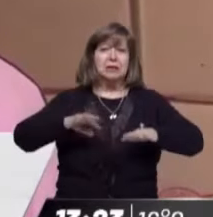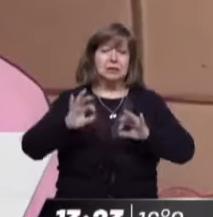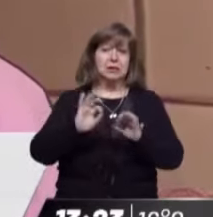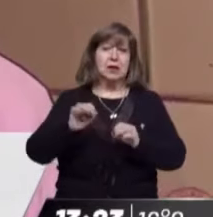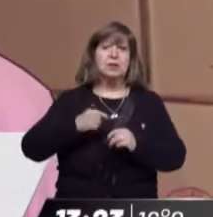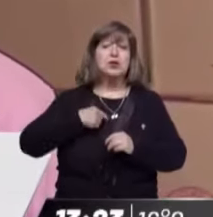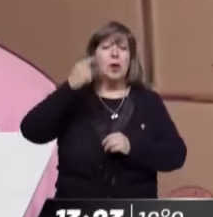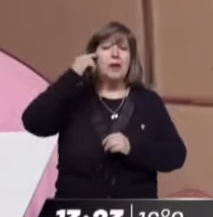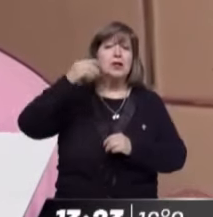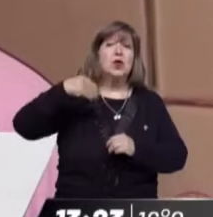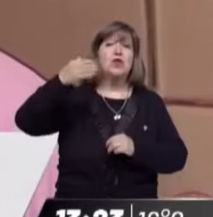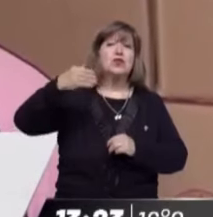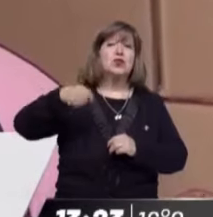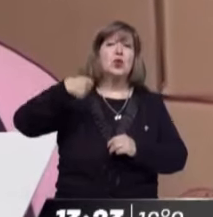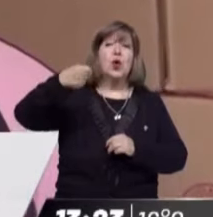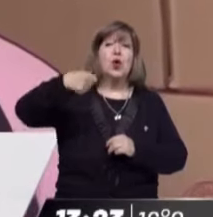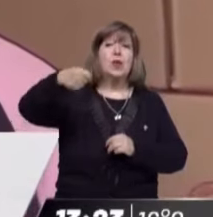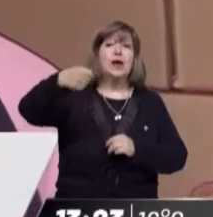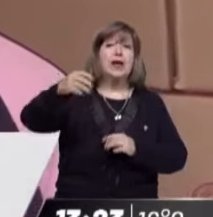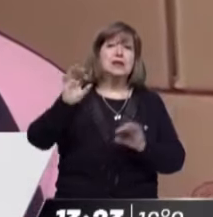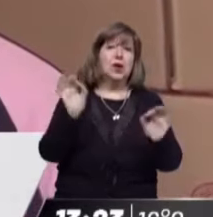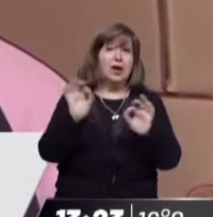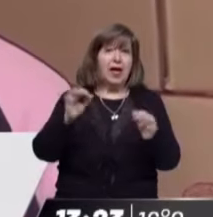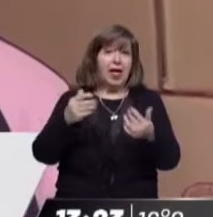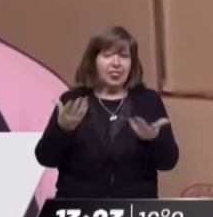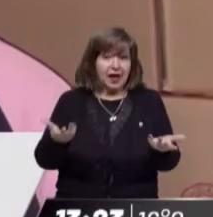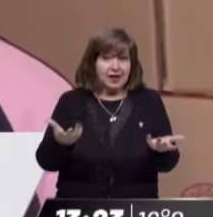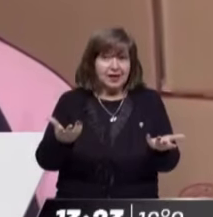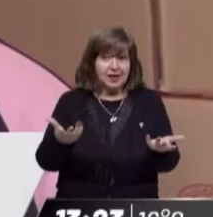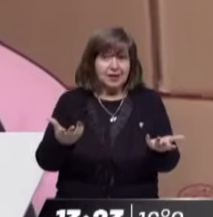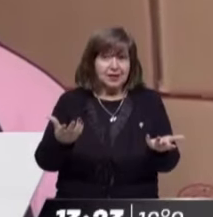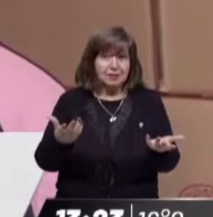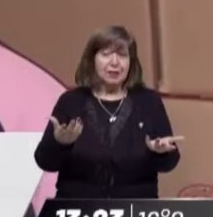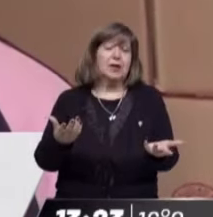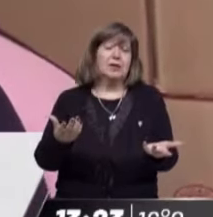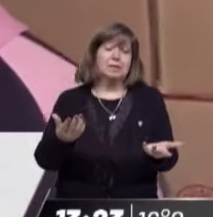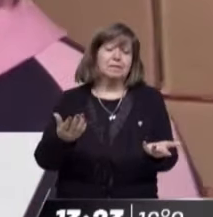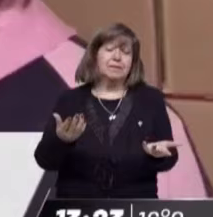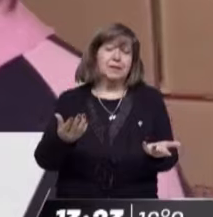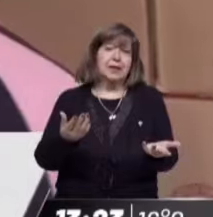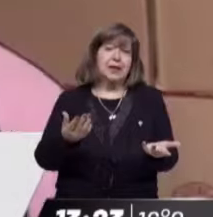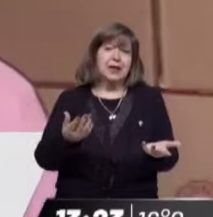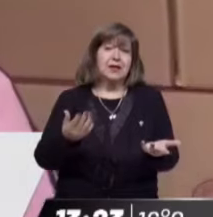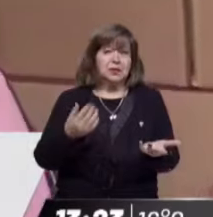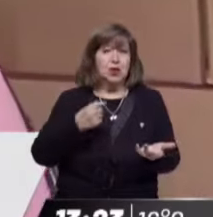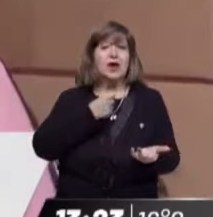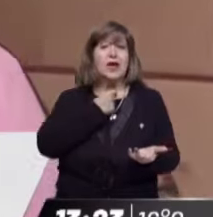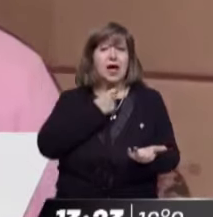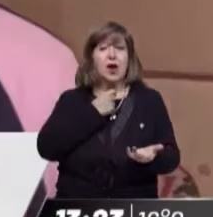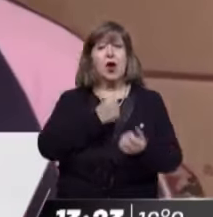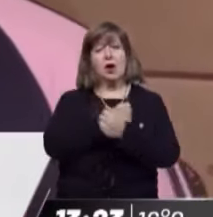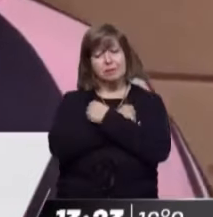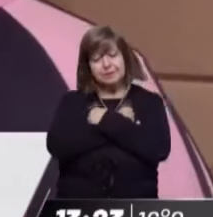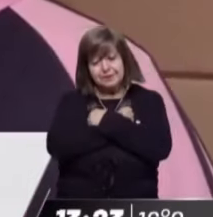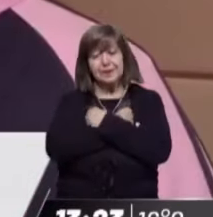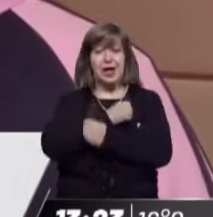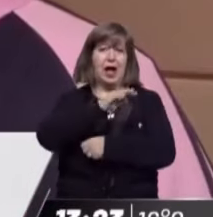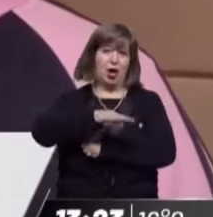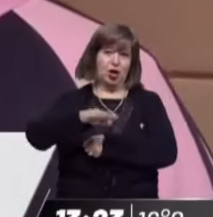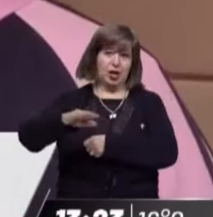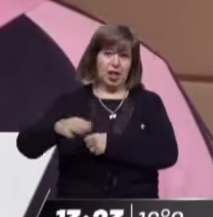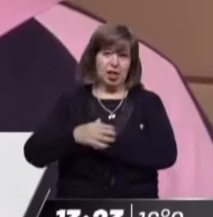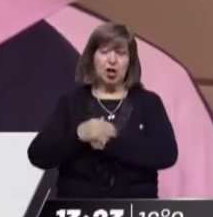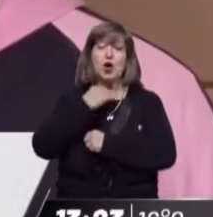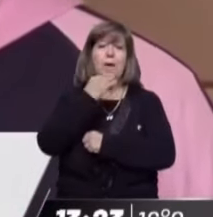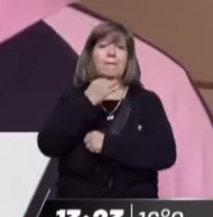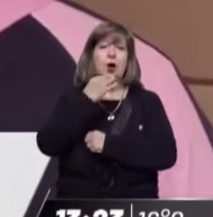jubilación ni nada pero no me arrepiento sos un alma enorme Pero además formaste equipo Así que hay muchas almas enormes Sí si